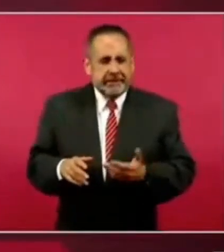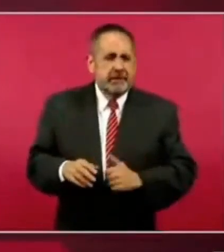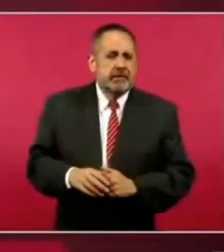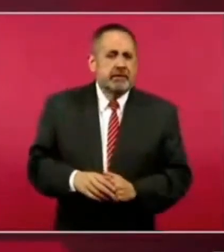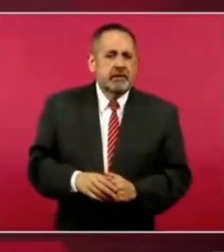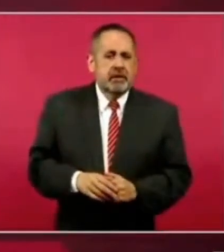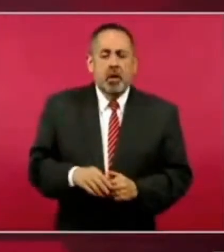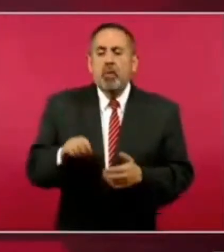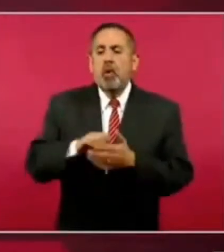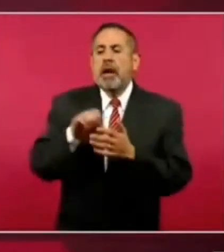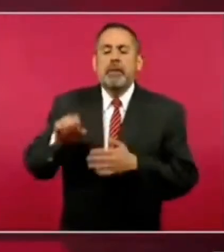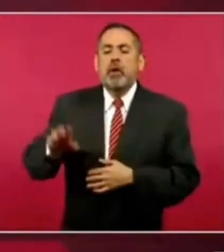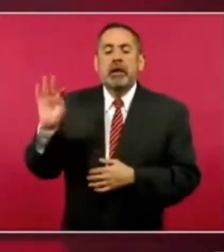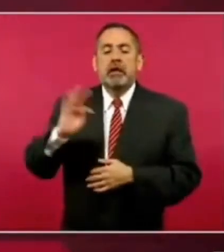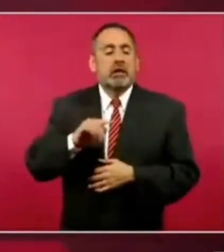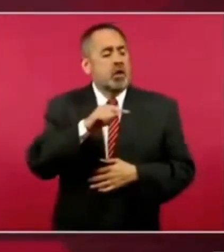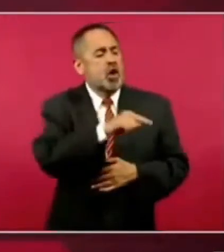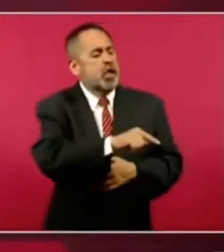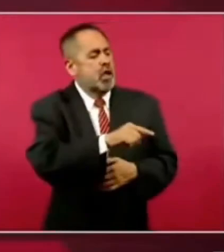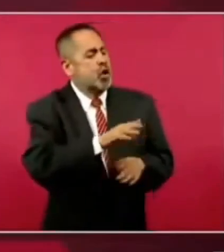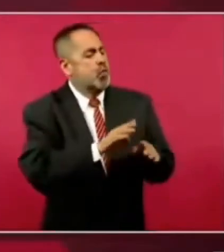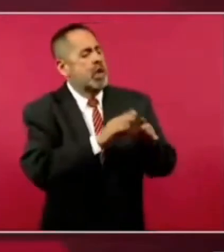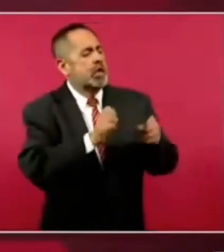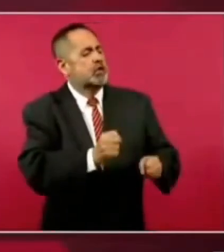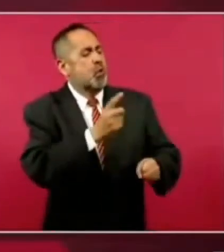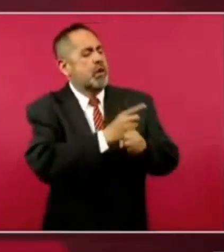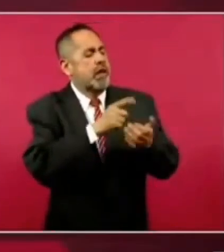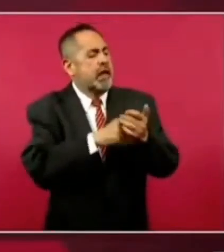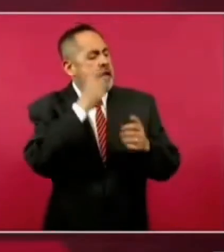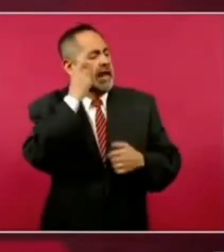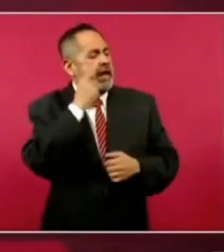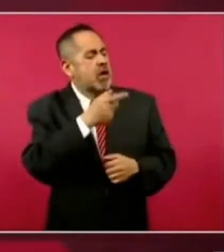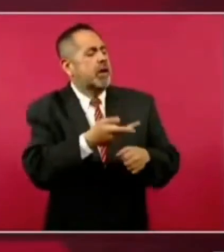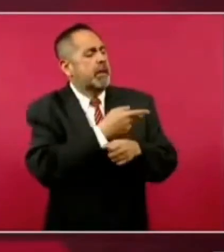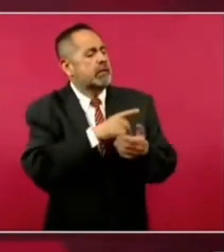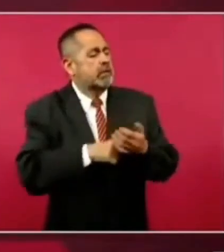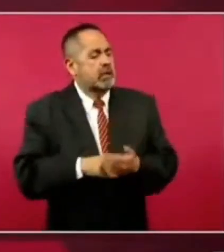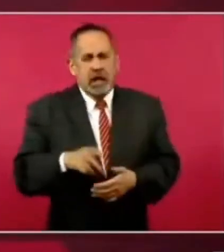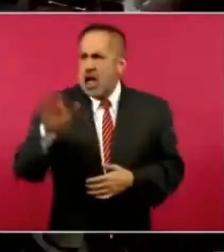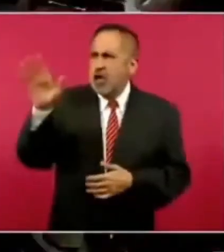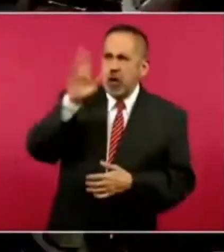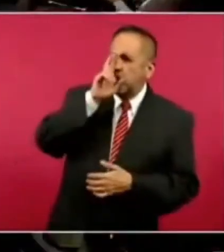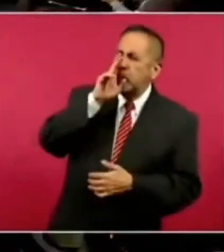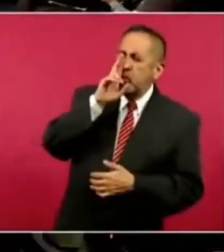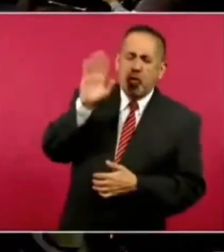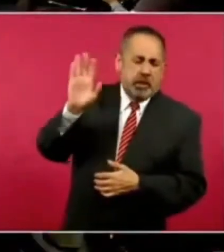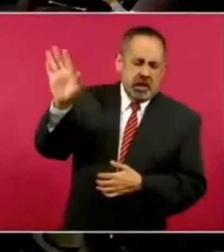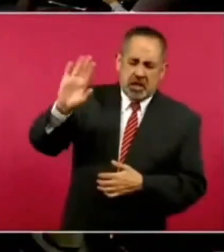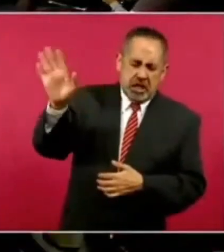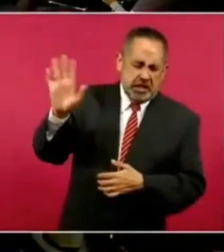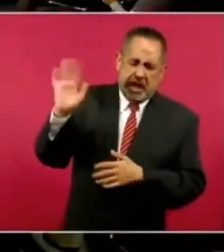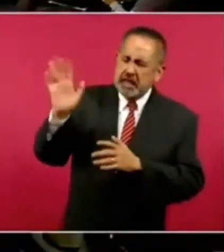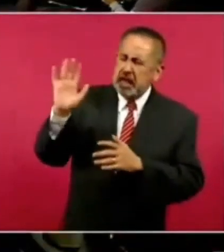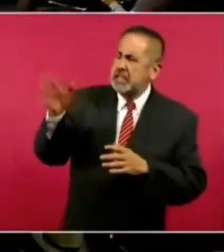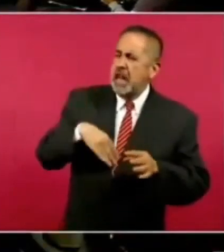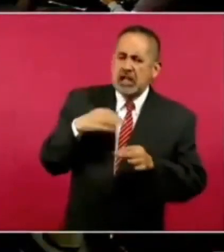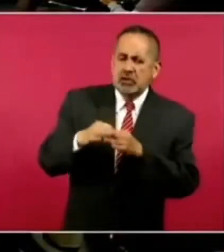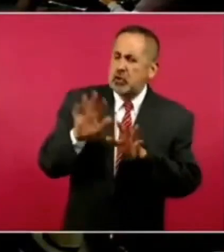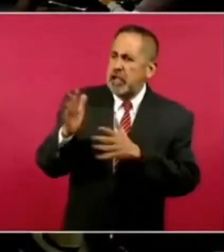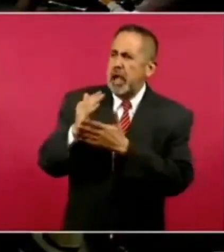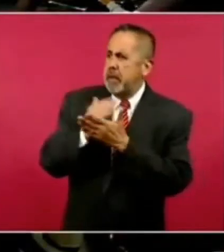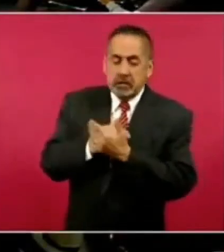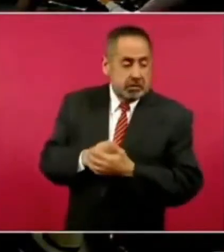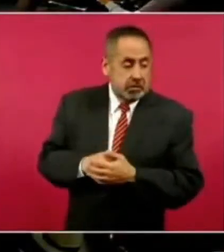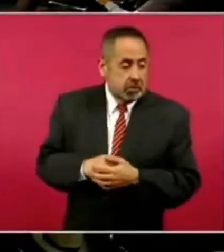de seguridad en Guerrero? No se preocupe, señor. Ya estamos